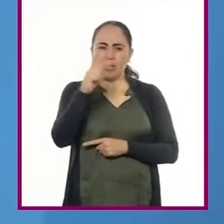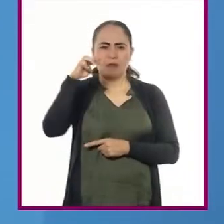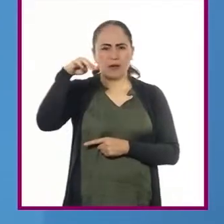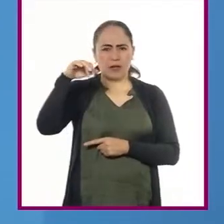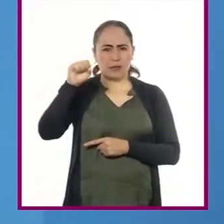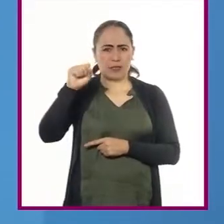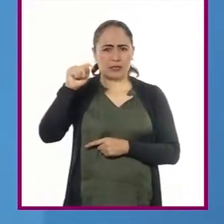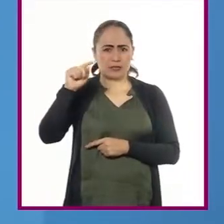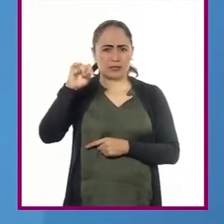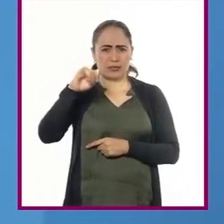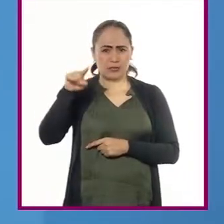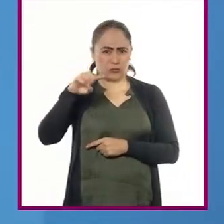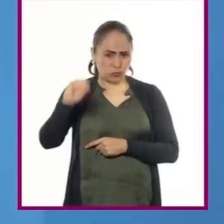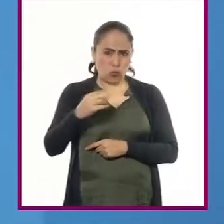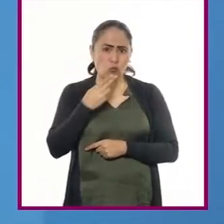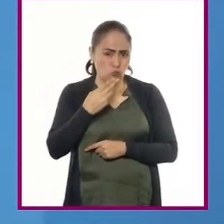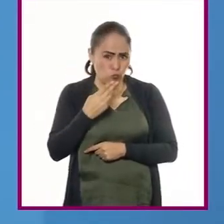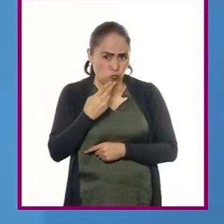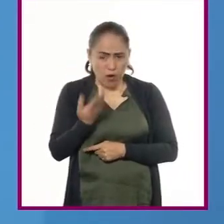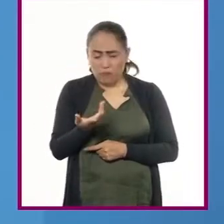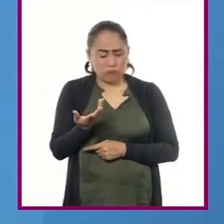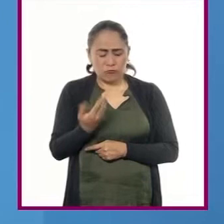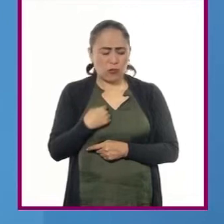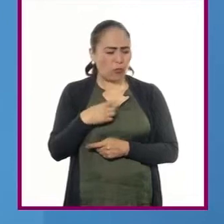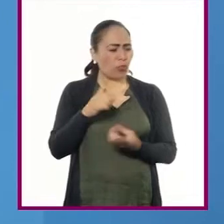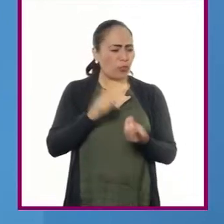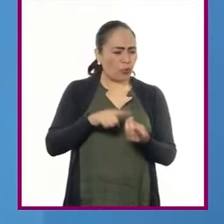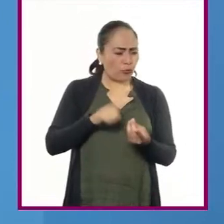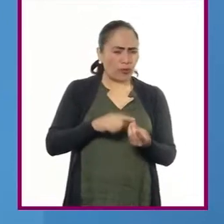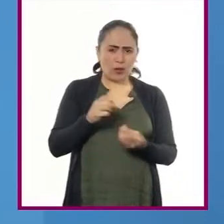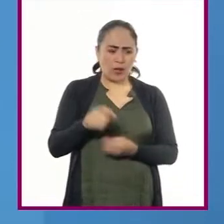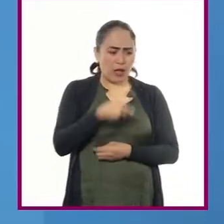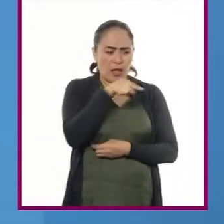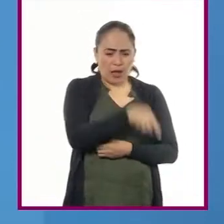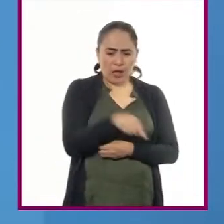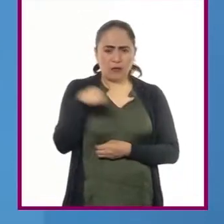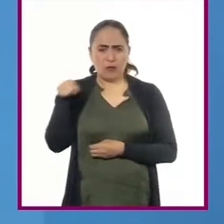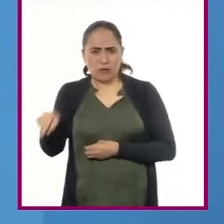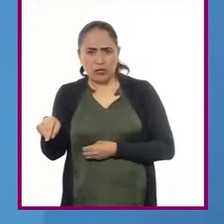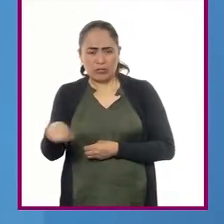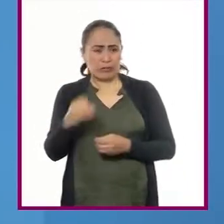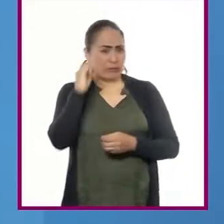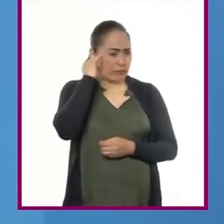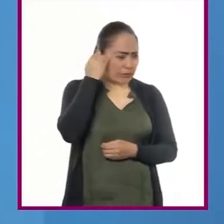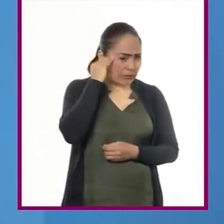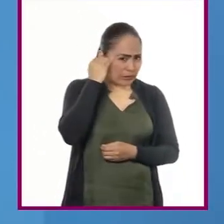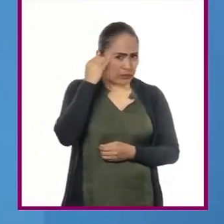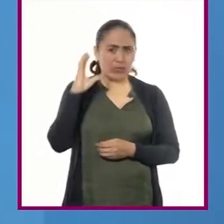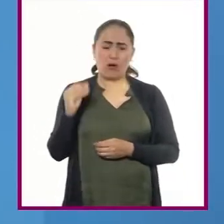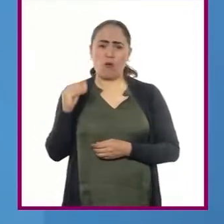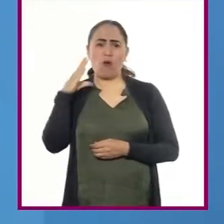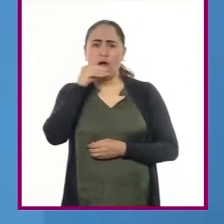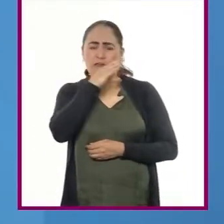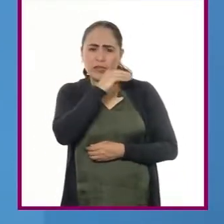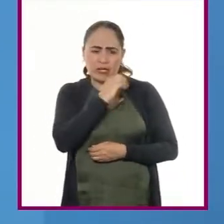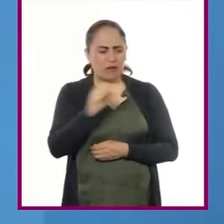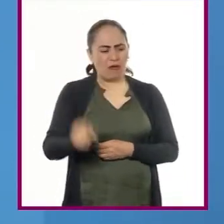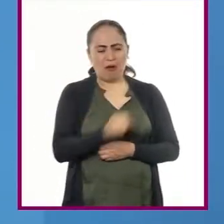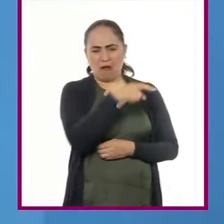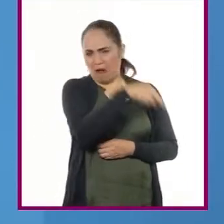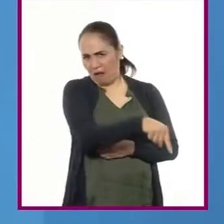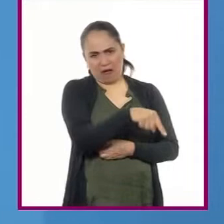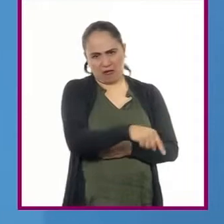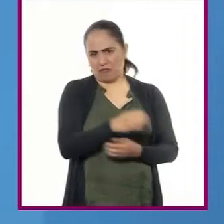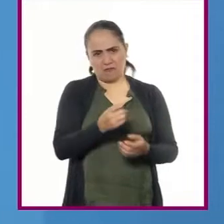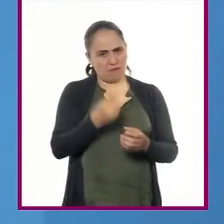mestizo, por lo que ubicarlo socialmente era más complicado que a un indígena o a un africano, y muchas veces